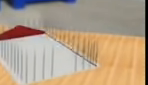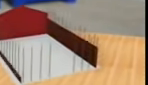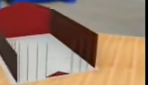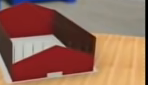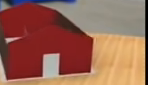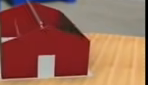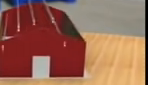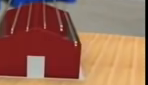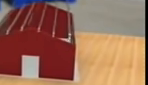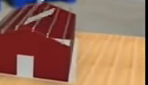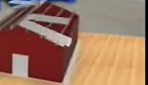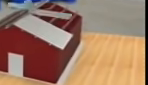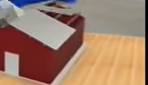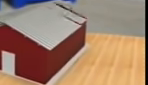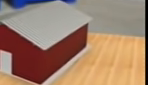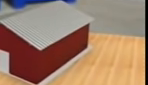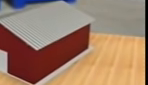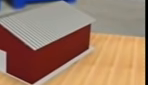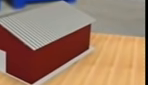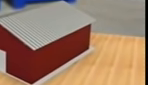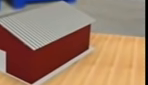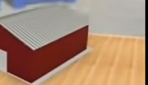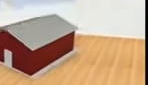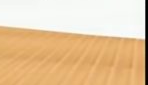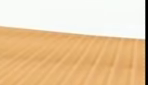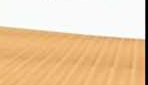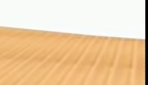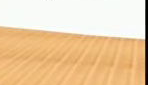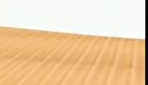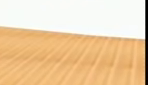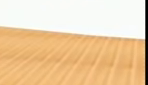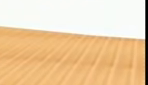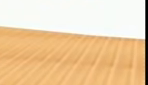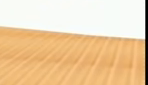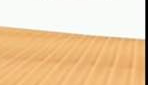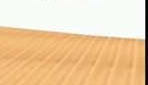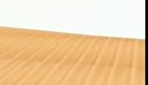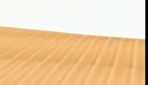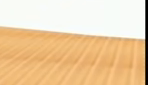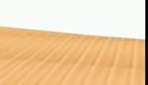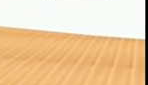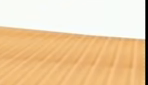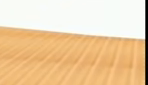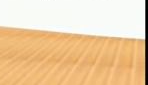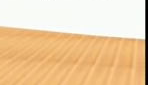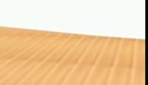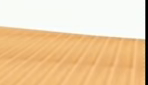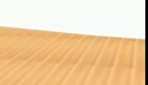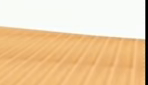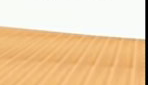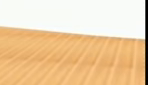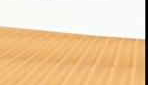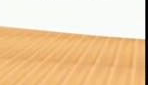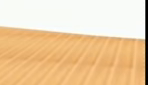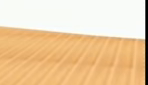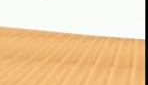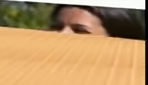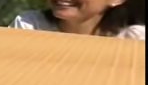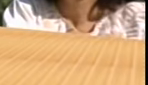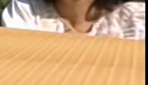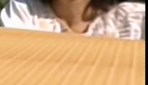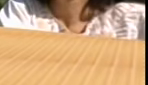Galvaniza número uno en hierro y techos. Con techo seguro, quédate en casa. Vamos a la pausa comercial, ya regresamos con más de Noticiero